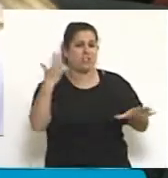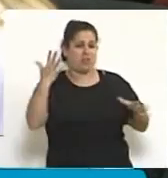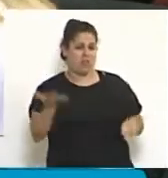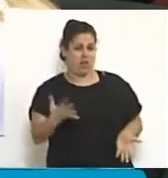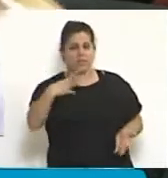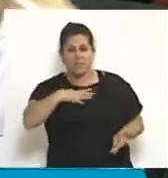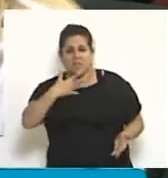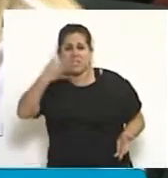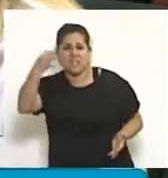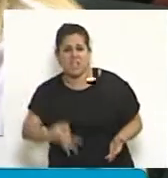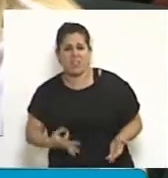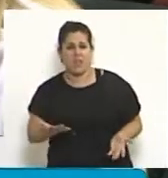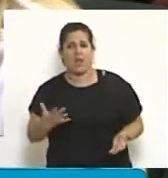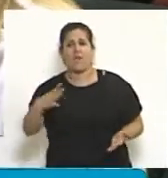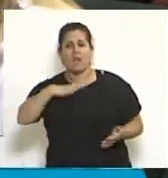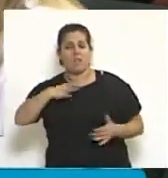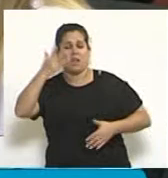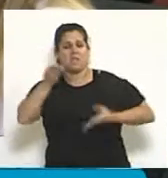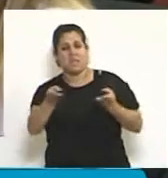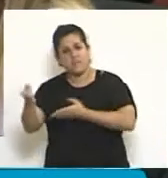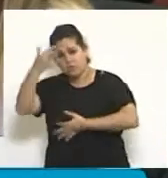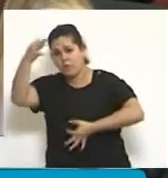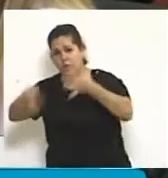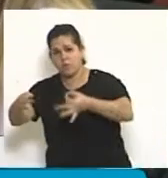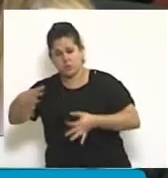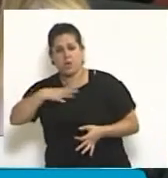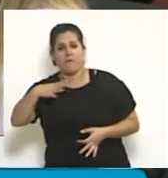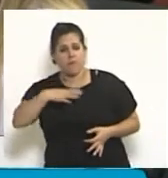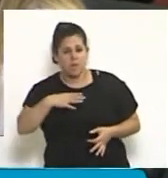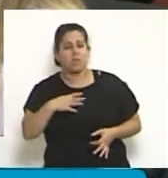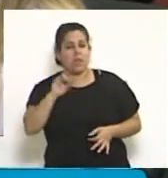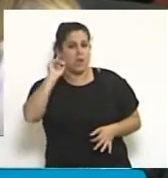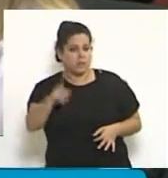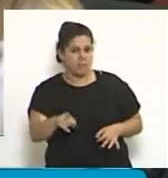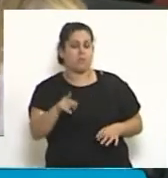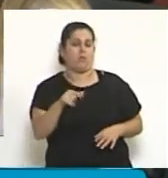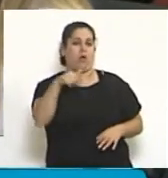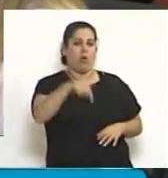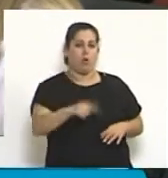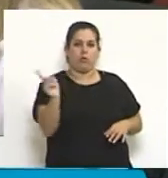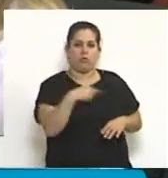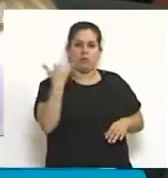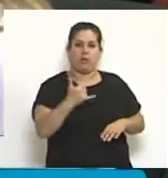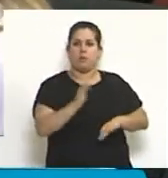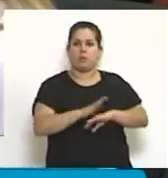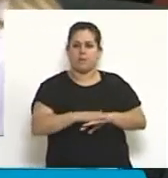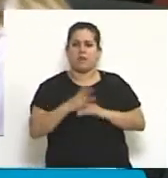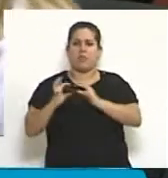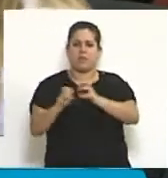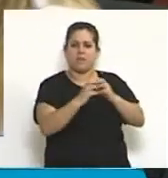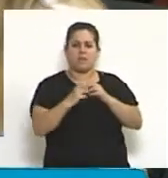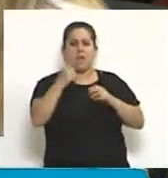profesionalización en el servicio de justicia y en aquellos que tenemos hoy a nuestro cargo el debate sobre